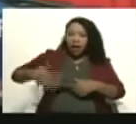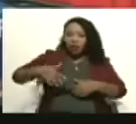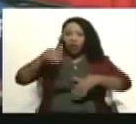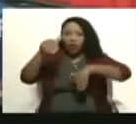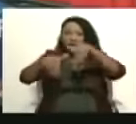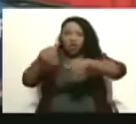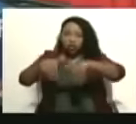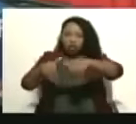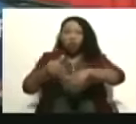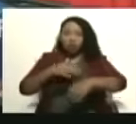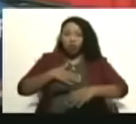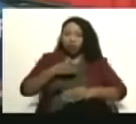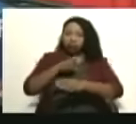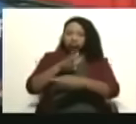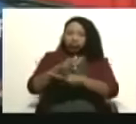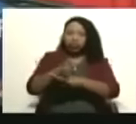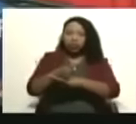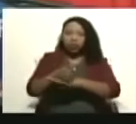voto.